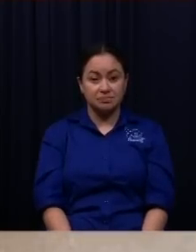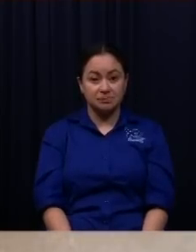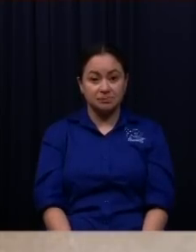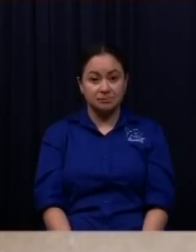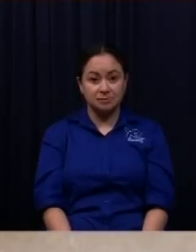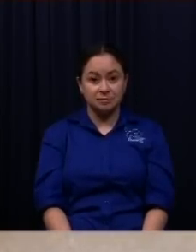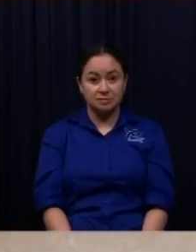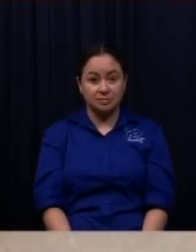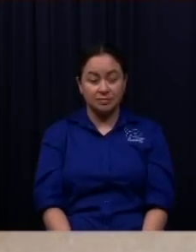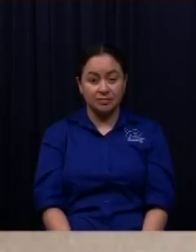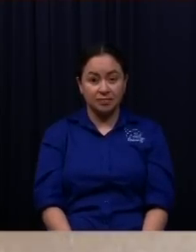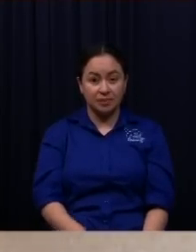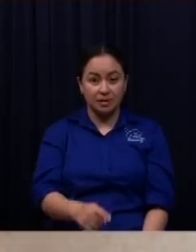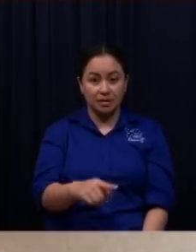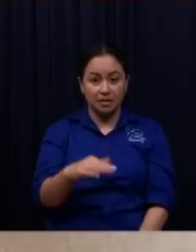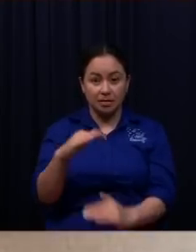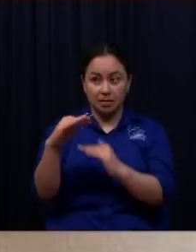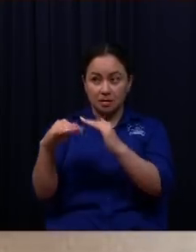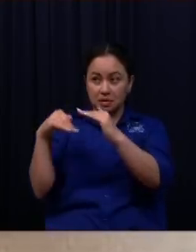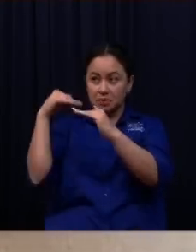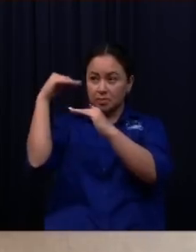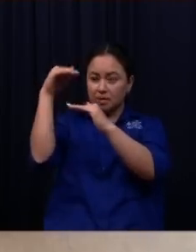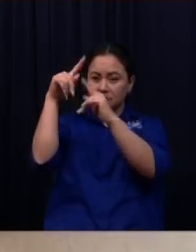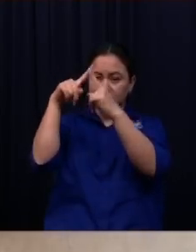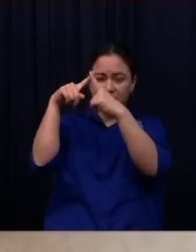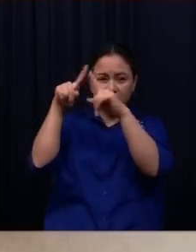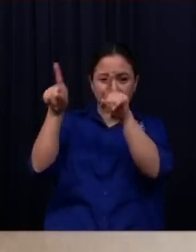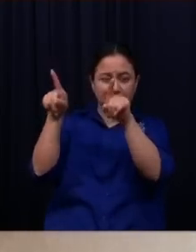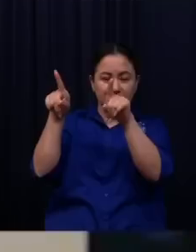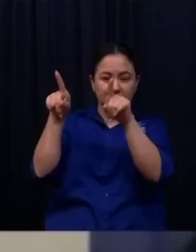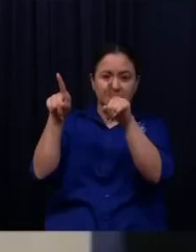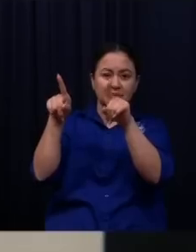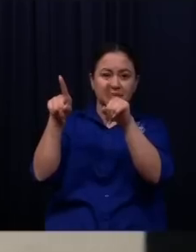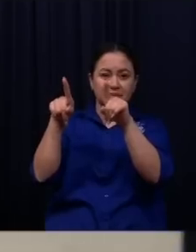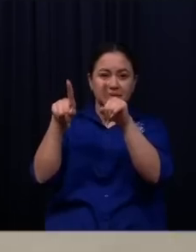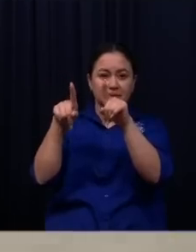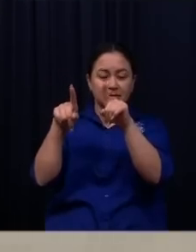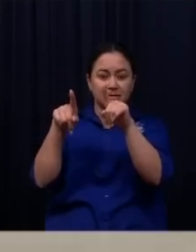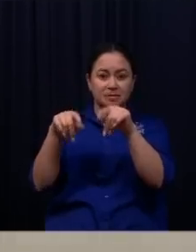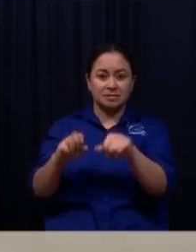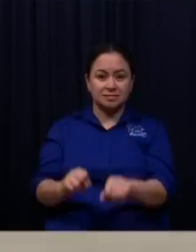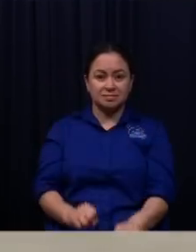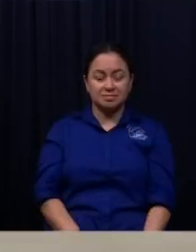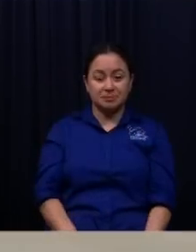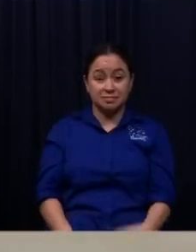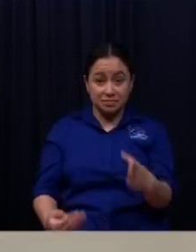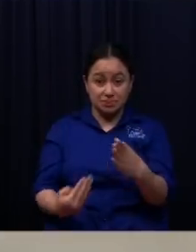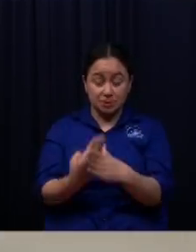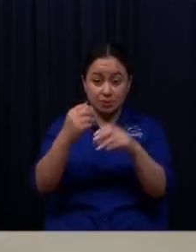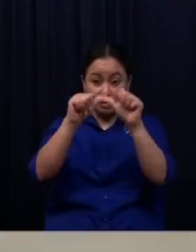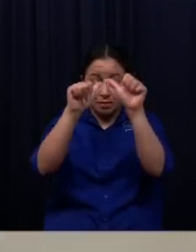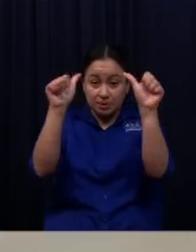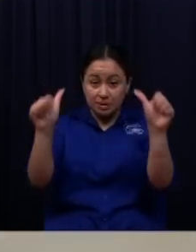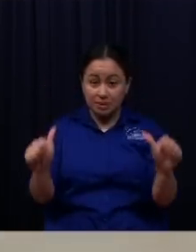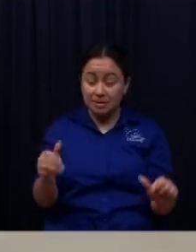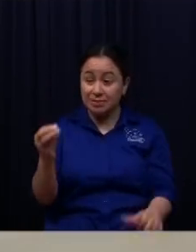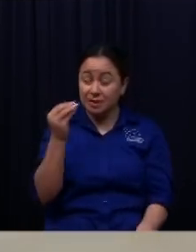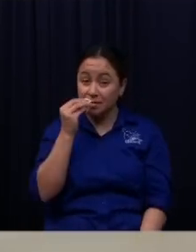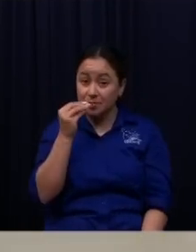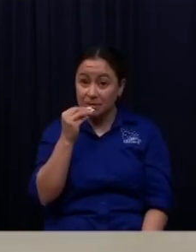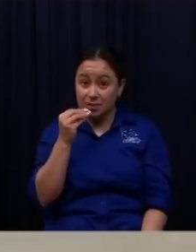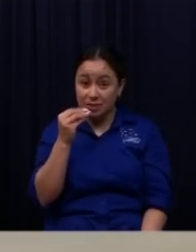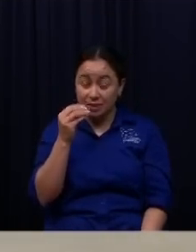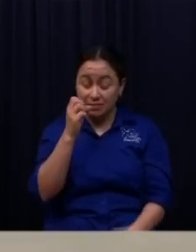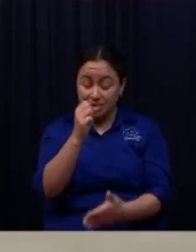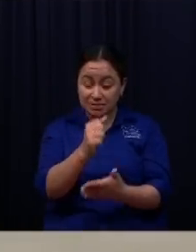en una dimensión totalmente distinta, porque el nuevo altar y su comida, que es la que va a sellar todas mis